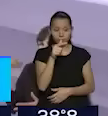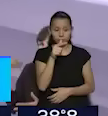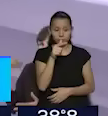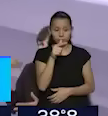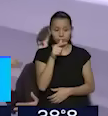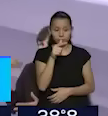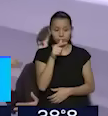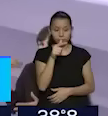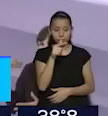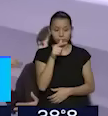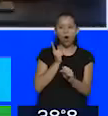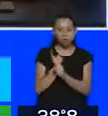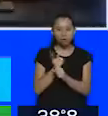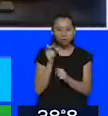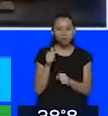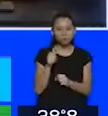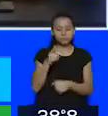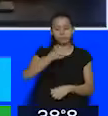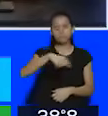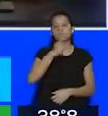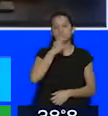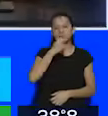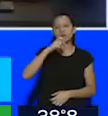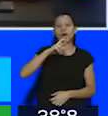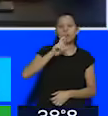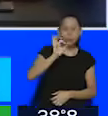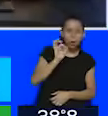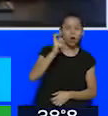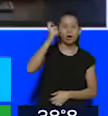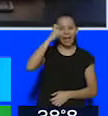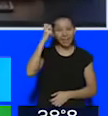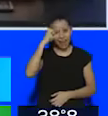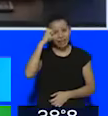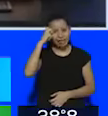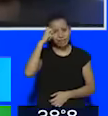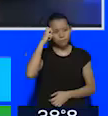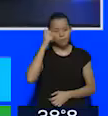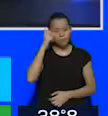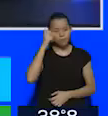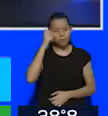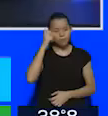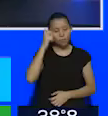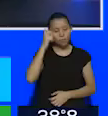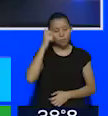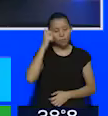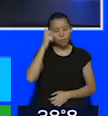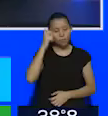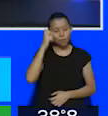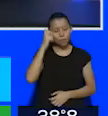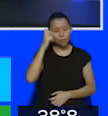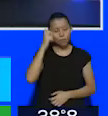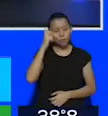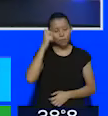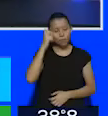aca ha marcado tanto al Pro al radicalismo como al bloque de eh hacemos coalición